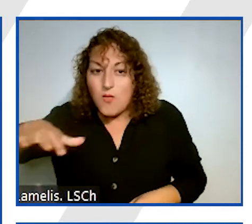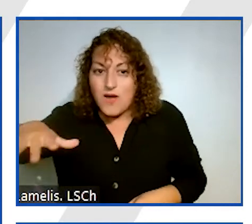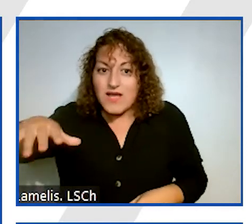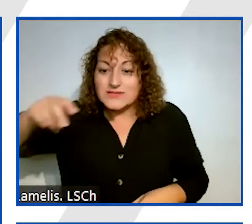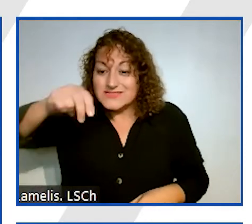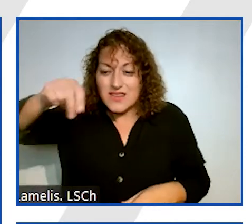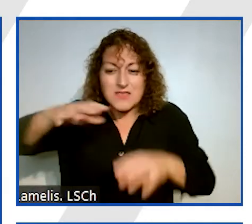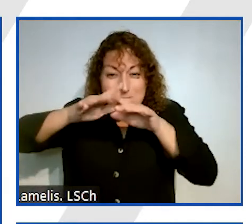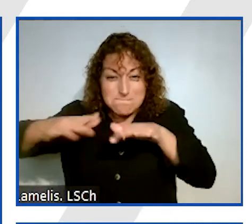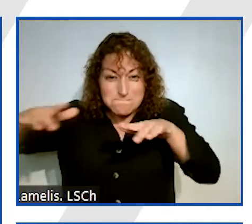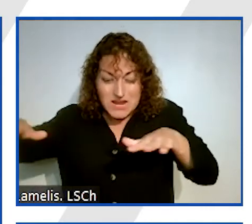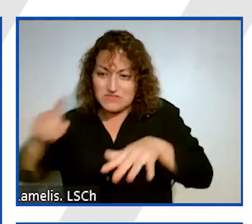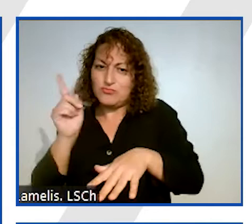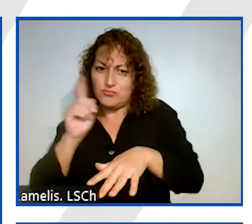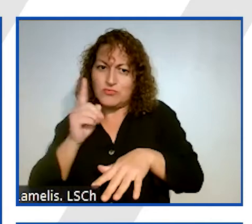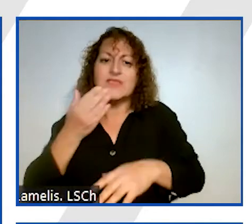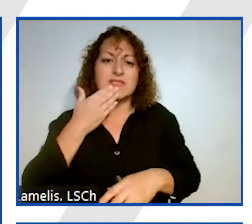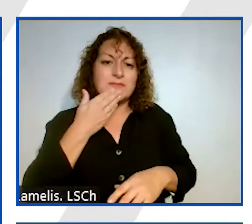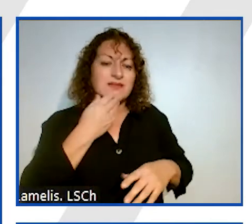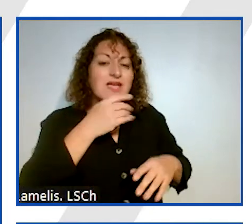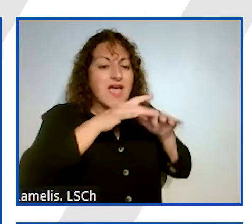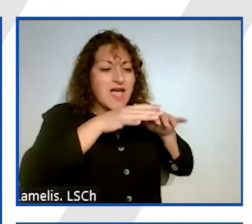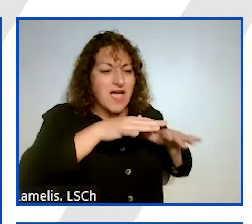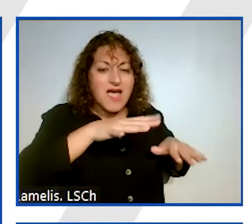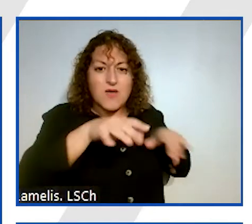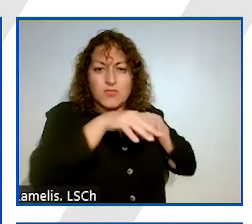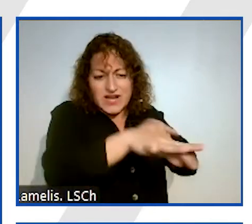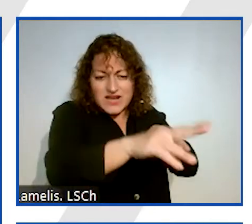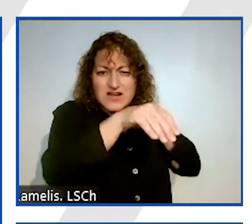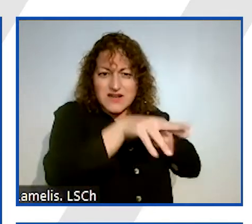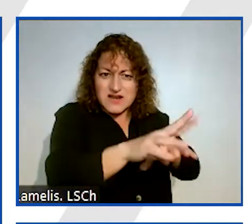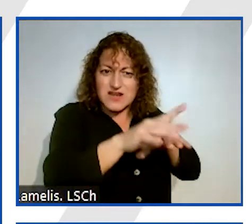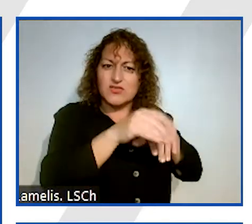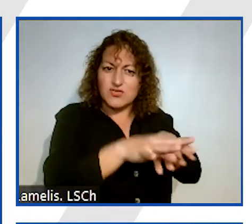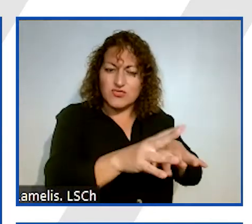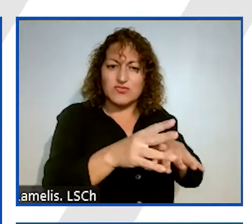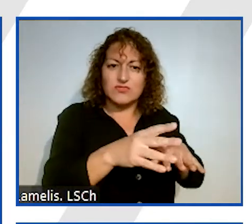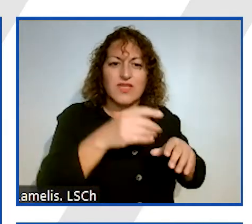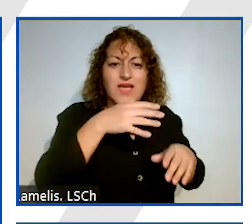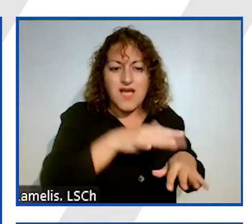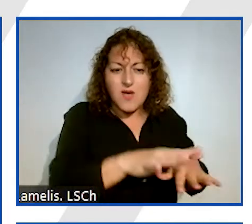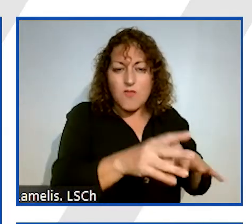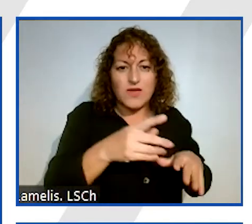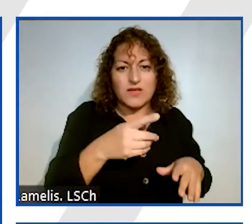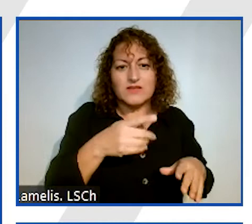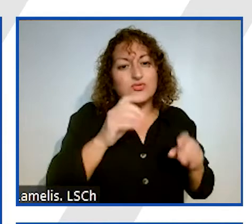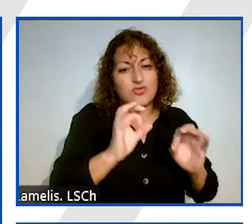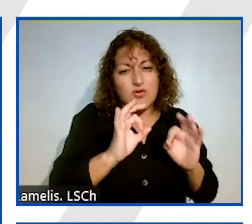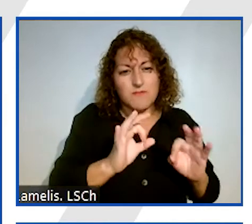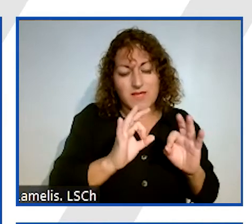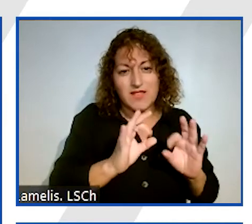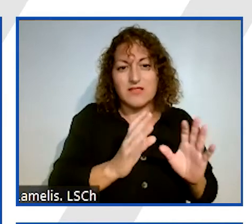del mar. Hay tiburones en agua dulce, hay rayas en agua dulce. Son componentes clave de todos